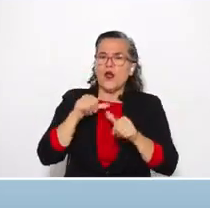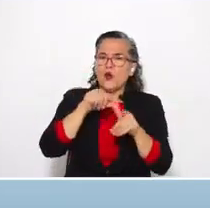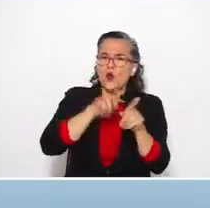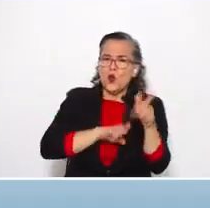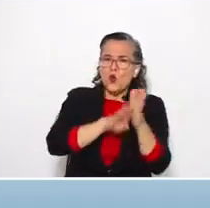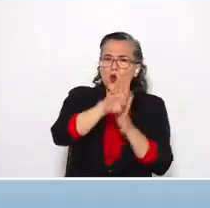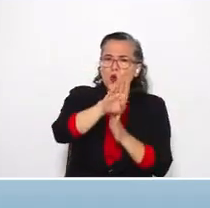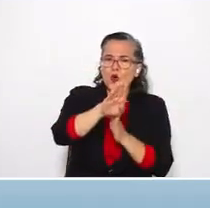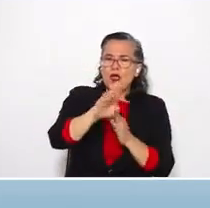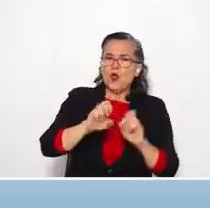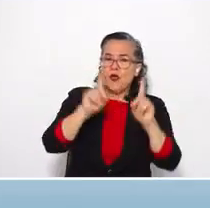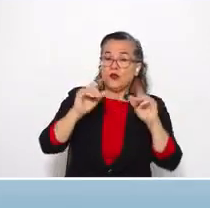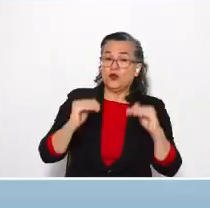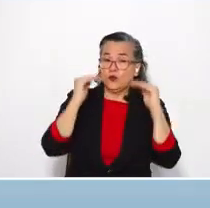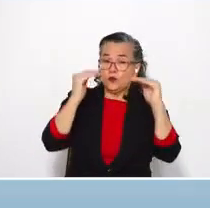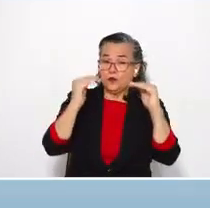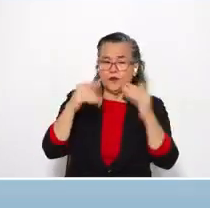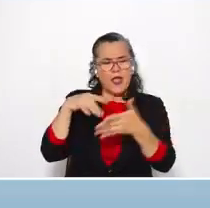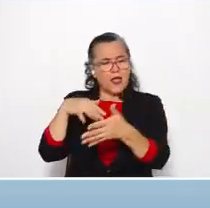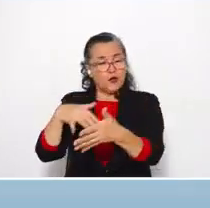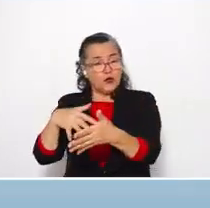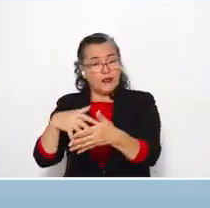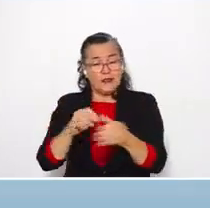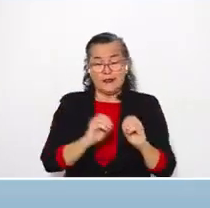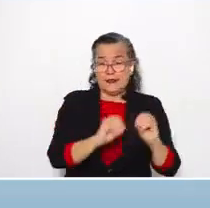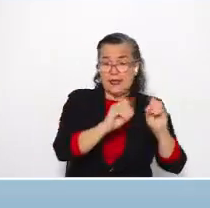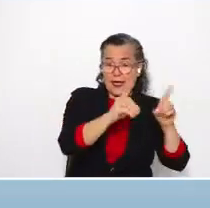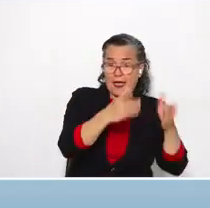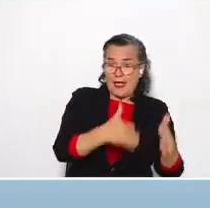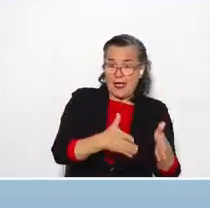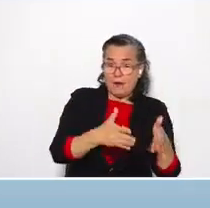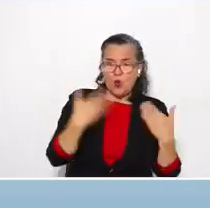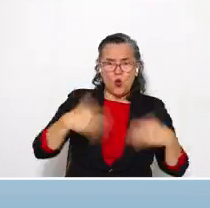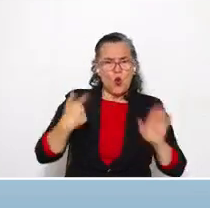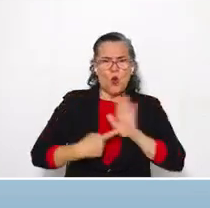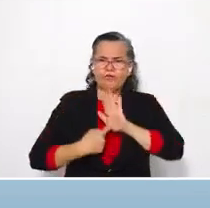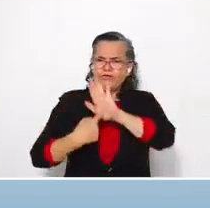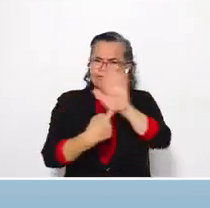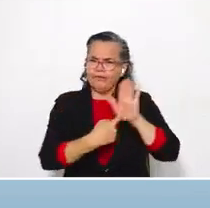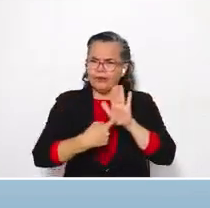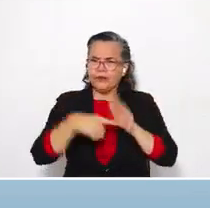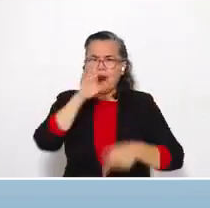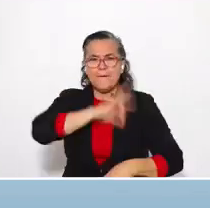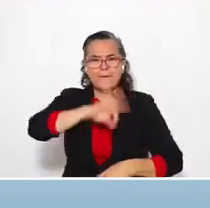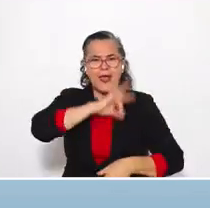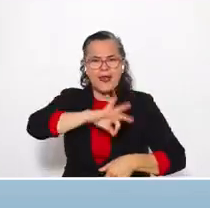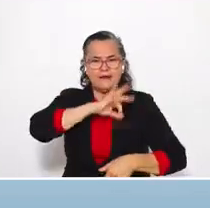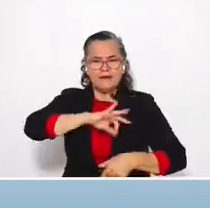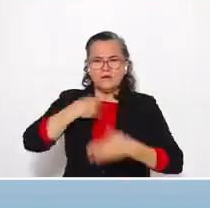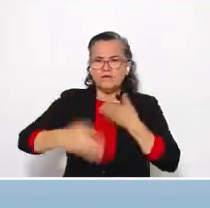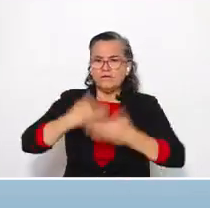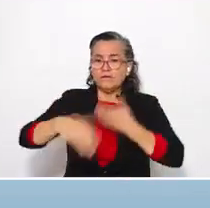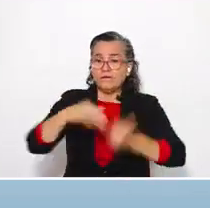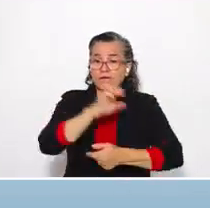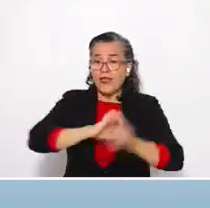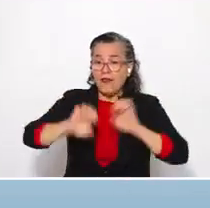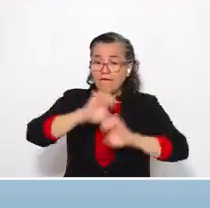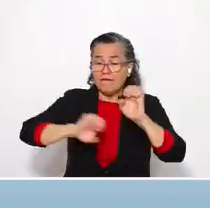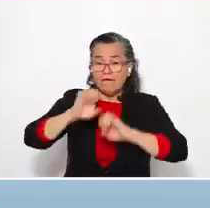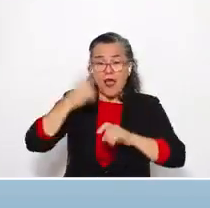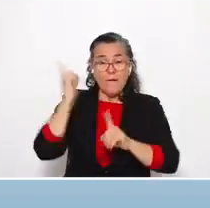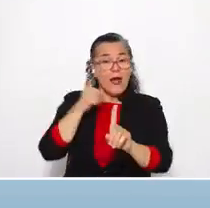superior. Los estudiantes y académicos han destacado los múltiples beneficios de los procesos de evaluación con